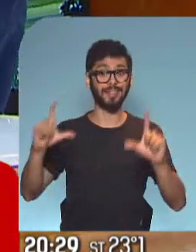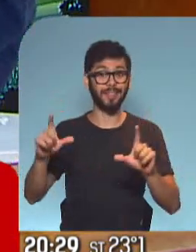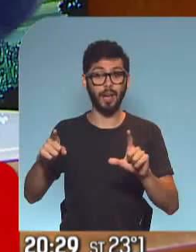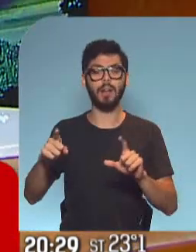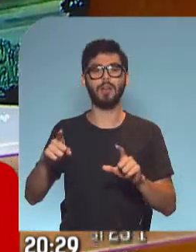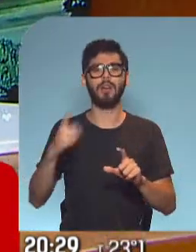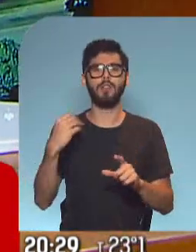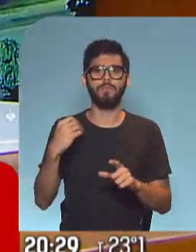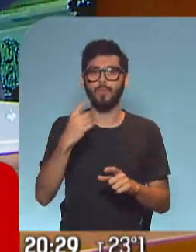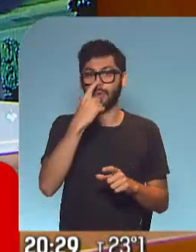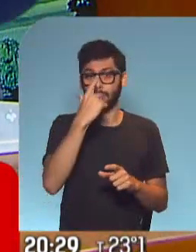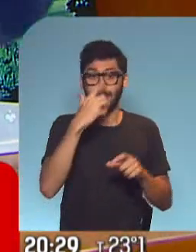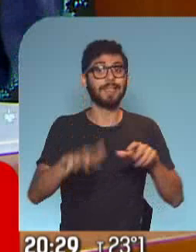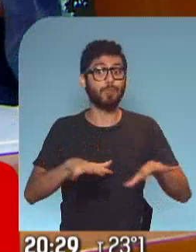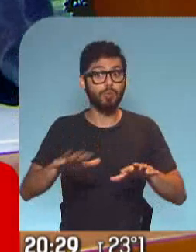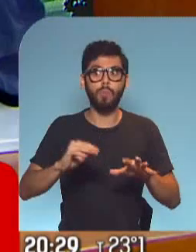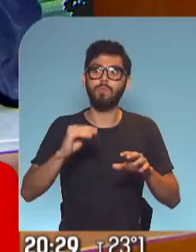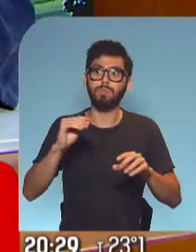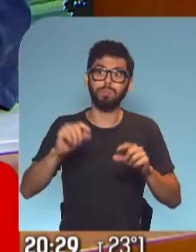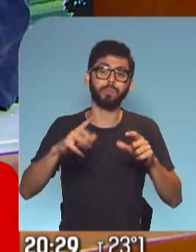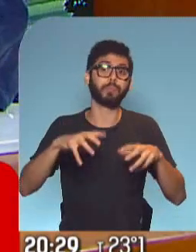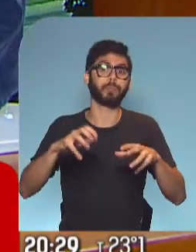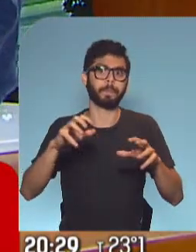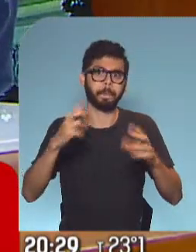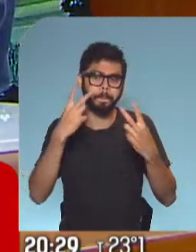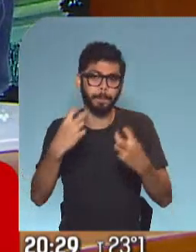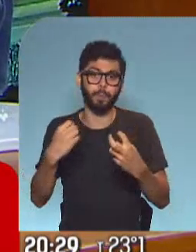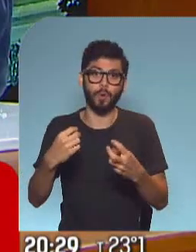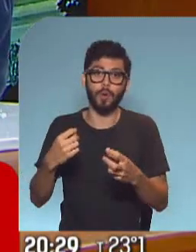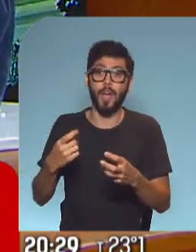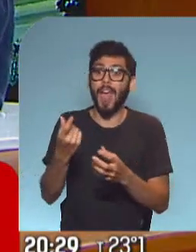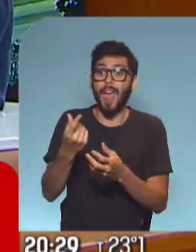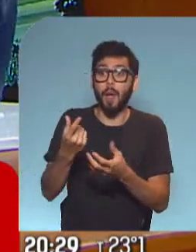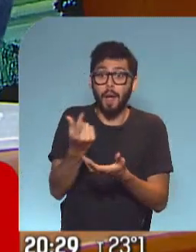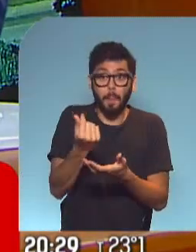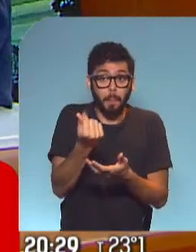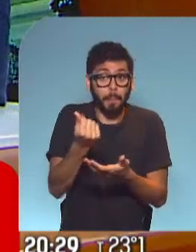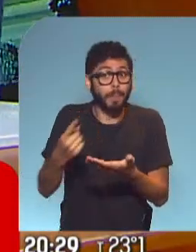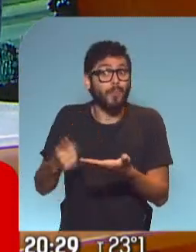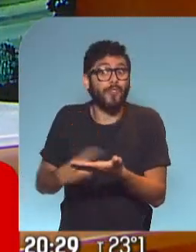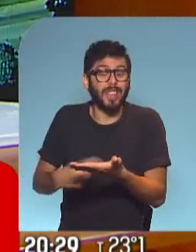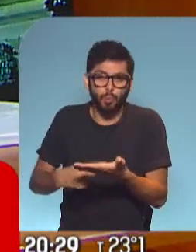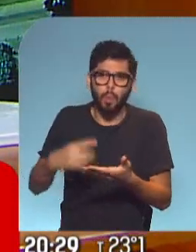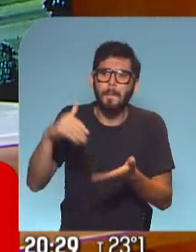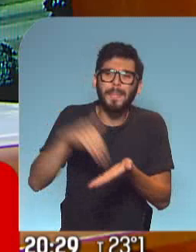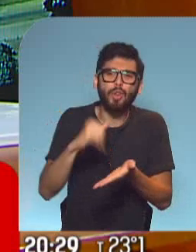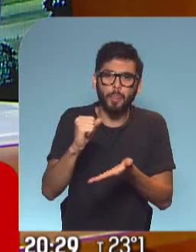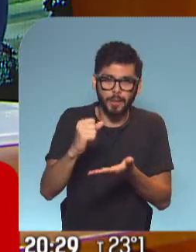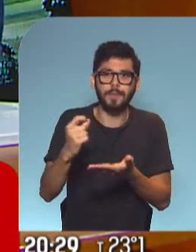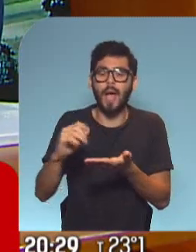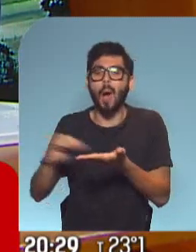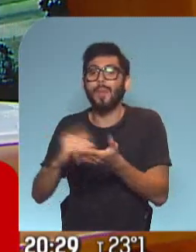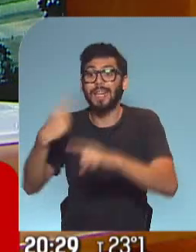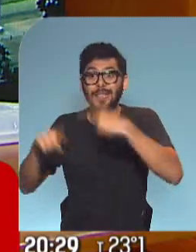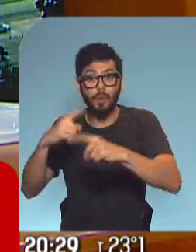este suceso que ha generado una investigación en la extracción en efectivo de millones de pesos e irregularidades administrativas están